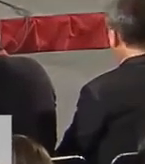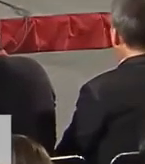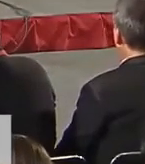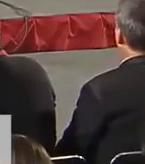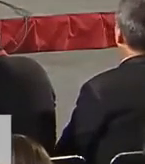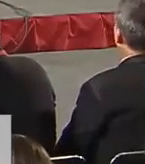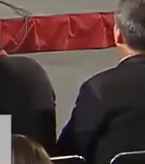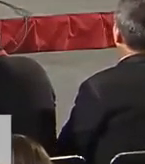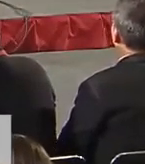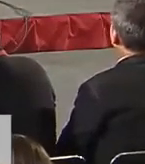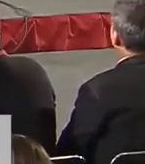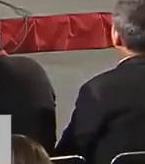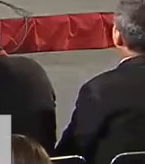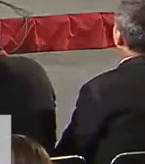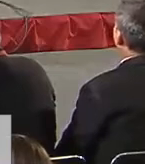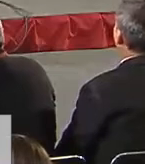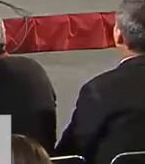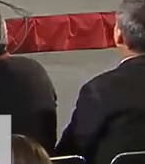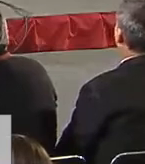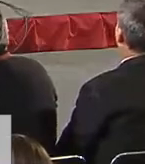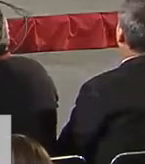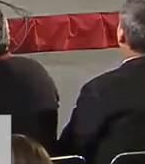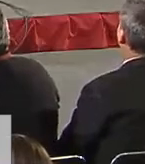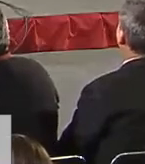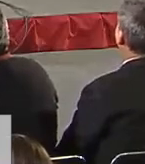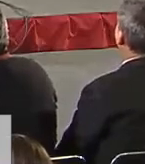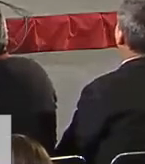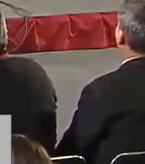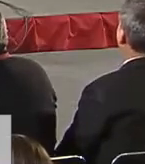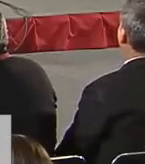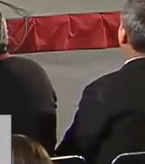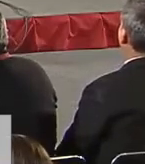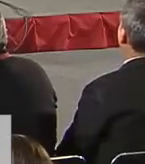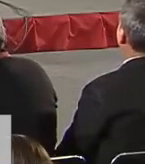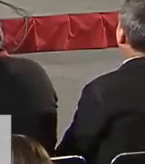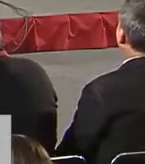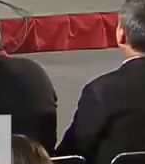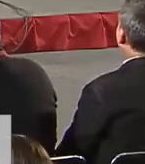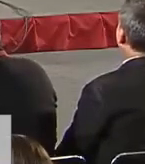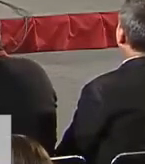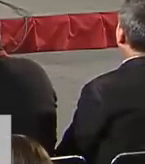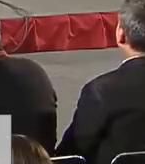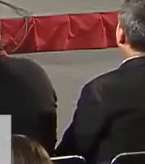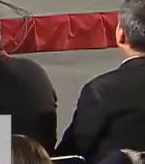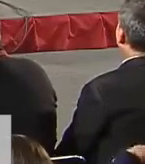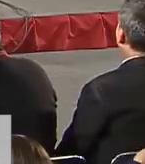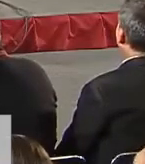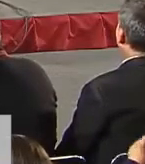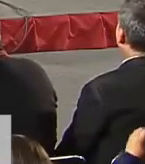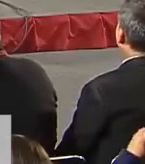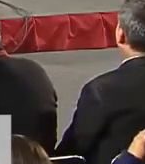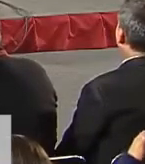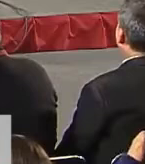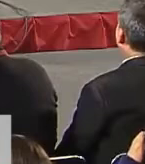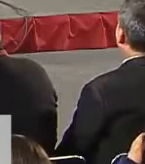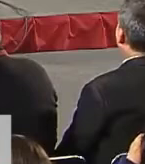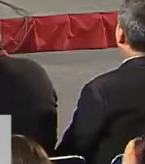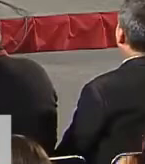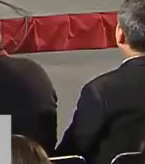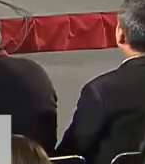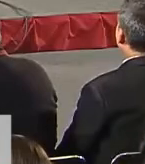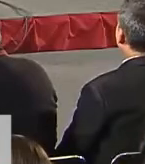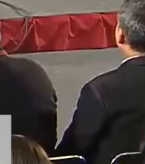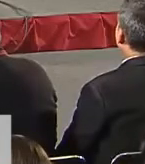El día de hoy el presidente informa que iniciará un recorrido el fin de semana en Tlaxcala, Hidalgo, Puebla, Veracruz y finaliza en Texcoco